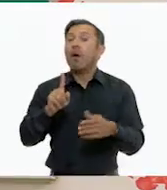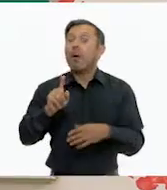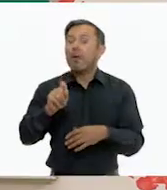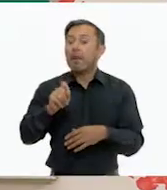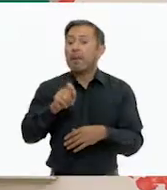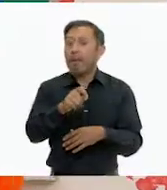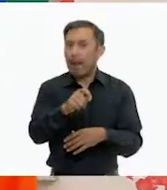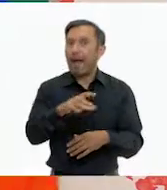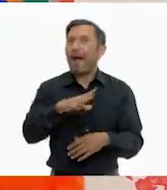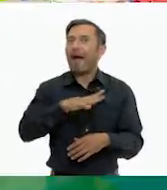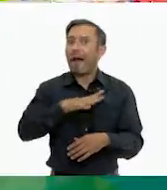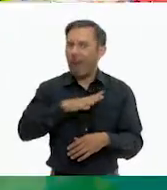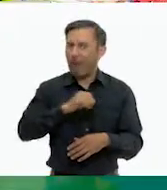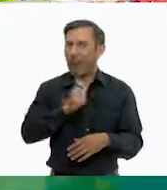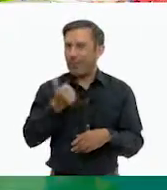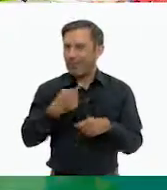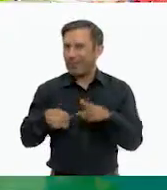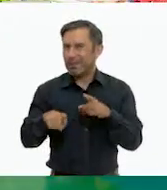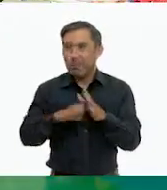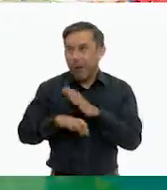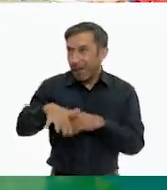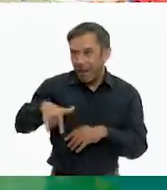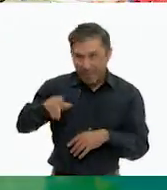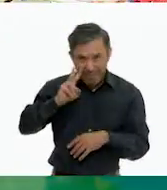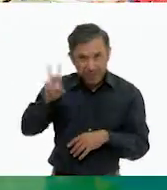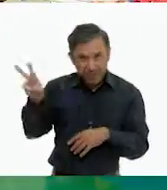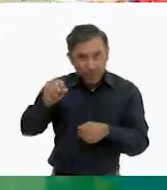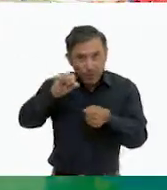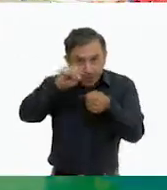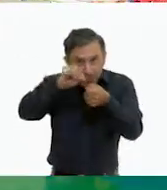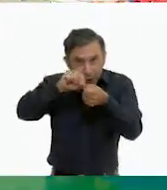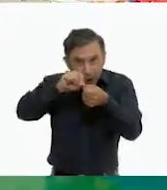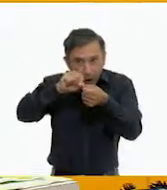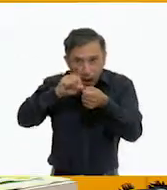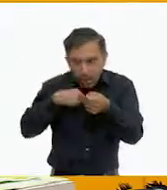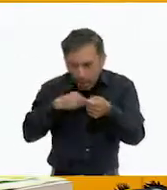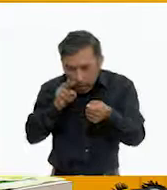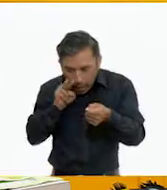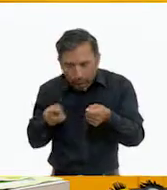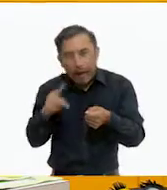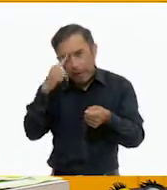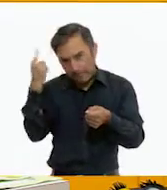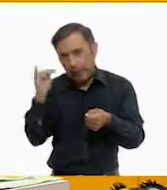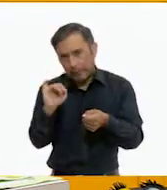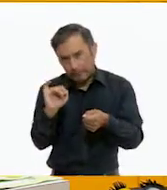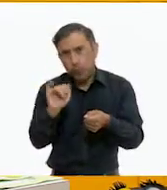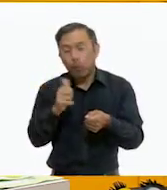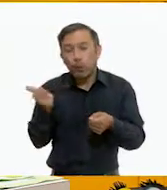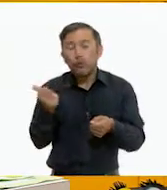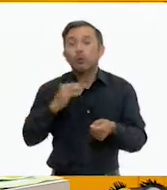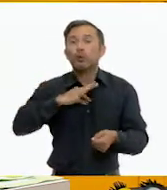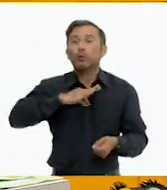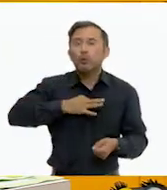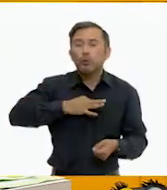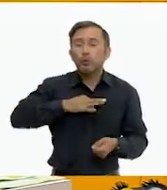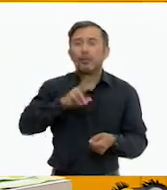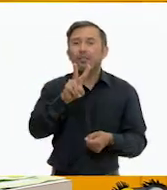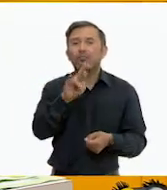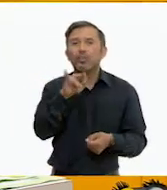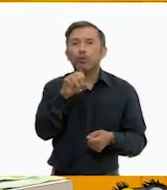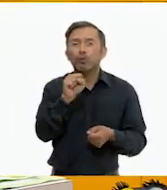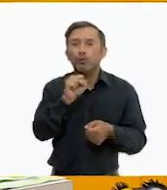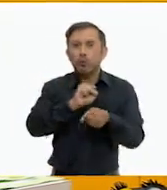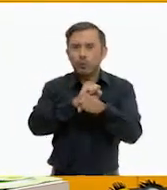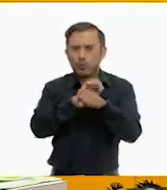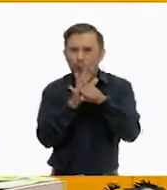como estos piojitos que habíamos comentado, pero virus, bacterias no se ven a simple vista.